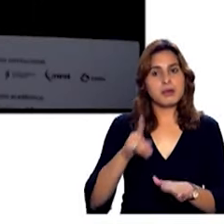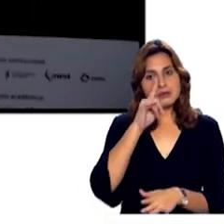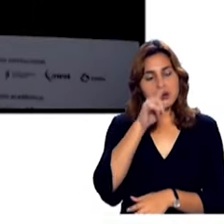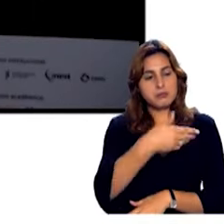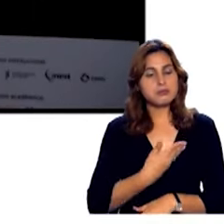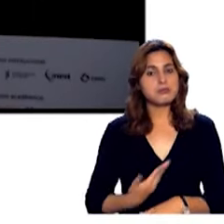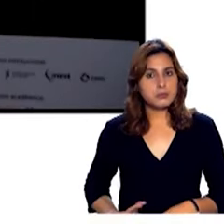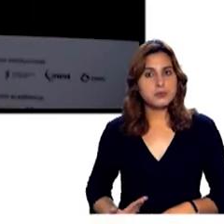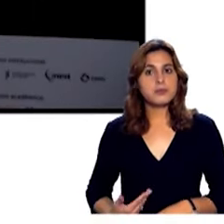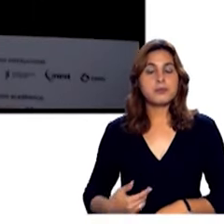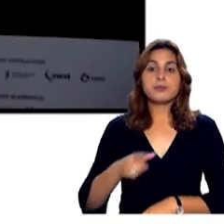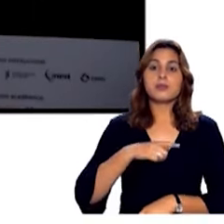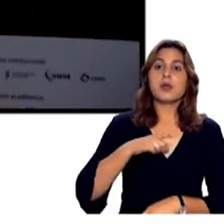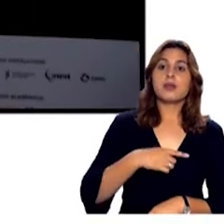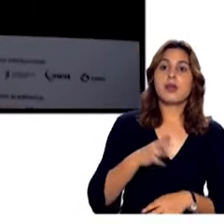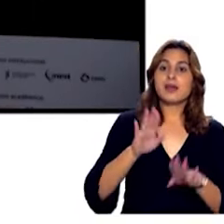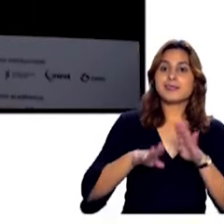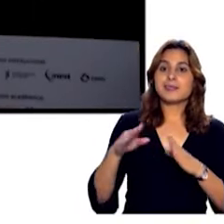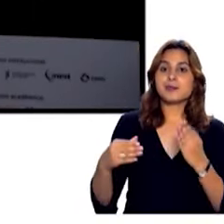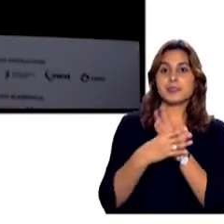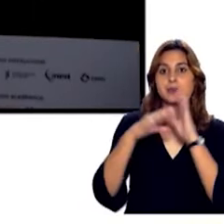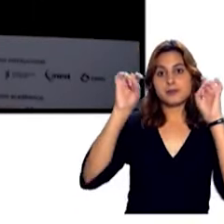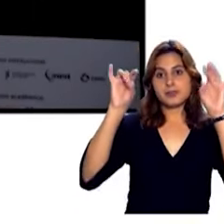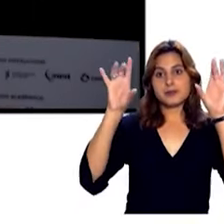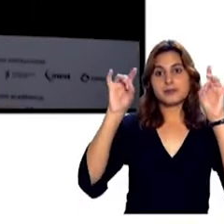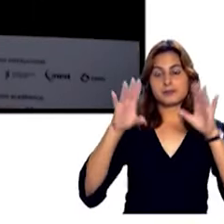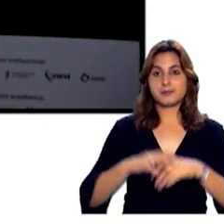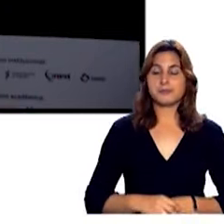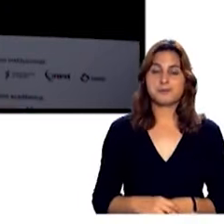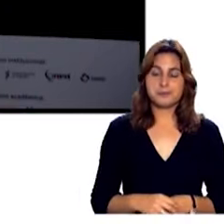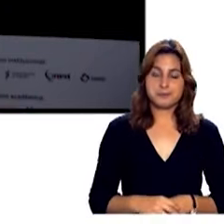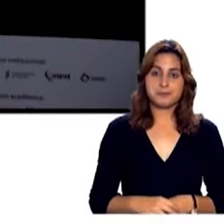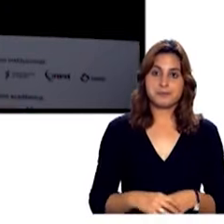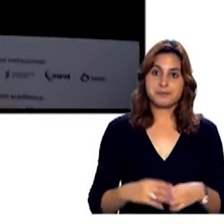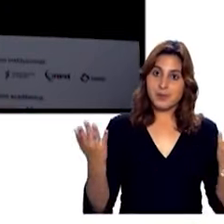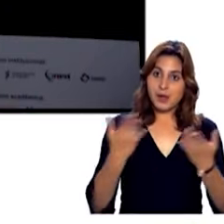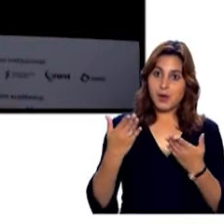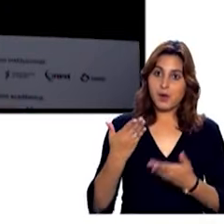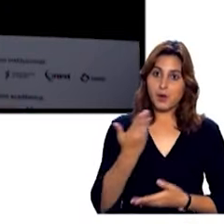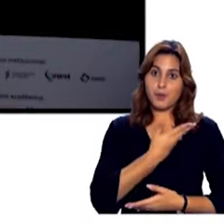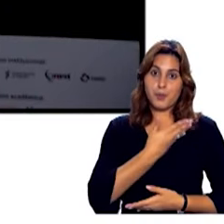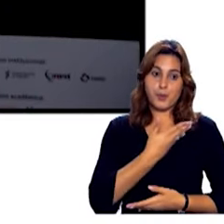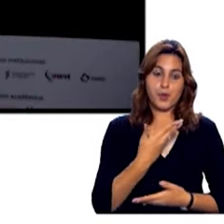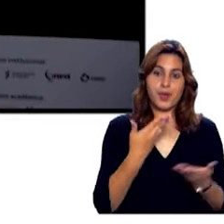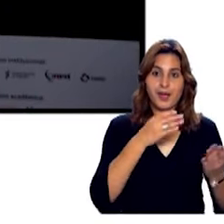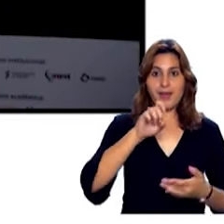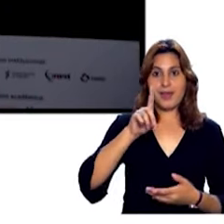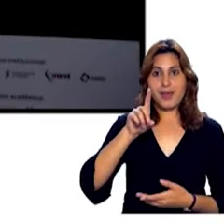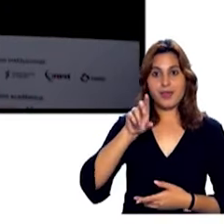ao la palab mi Comper Eduardo porres que con Mejor criterio